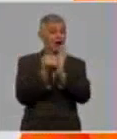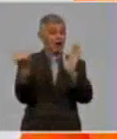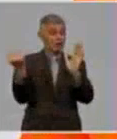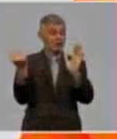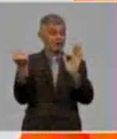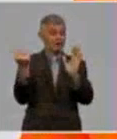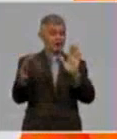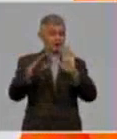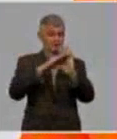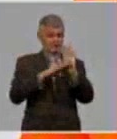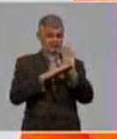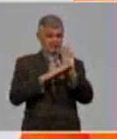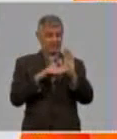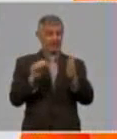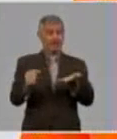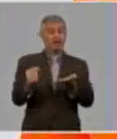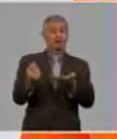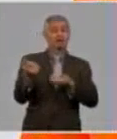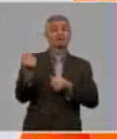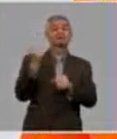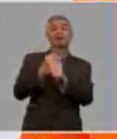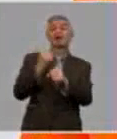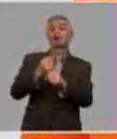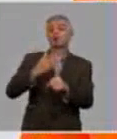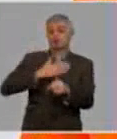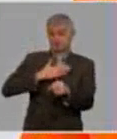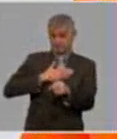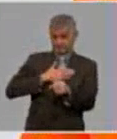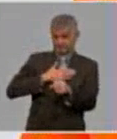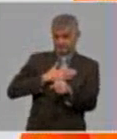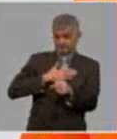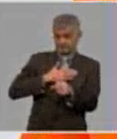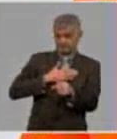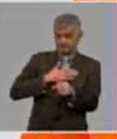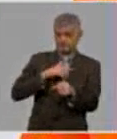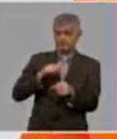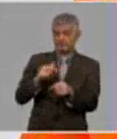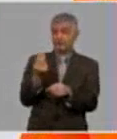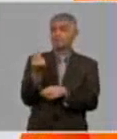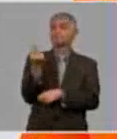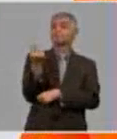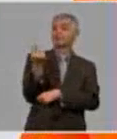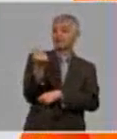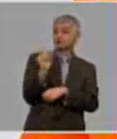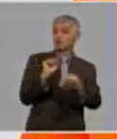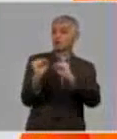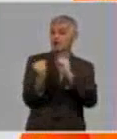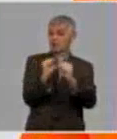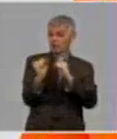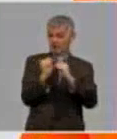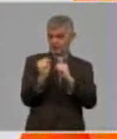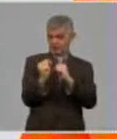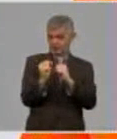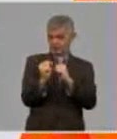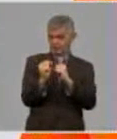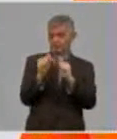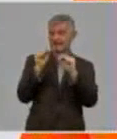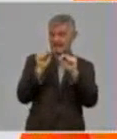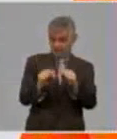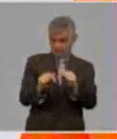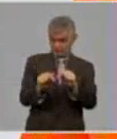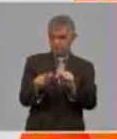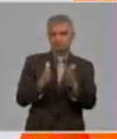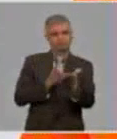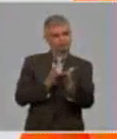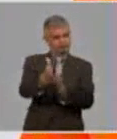los servicios básicos que prestan los trabajadores por cuenta propia a la población se realizan con precios regulados. Bueno, estos precios